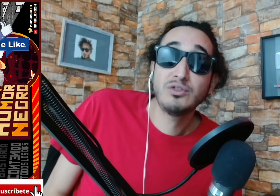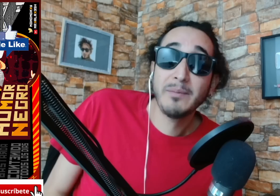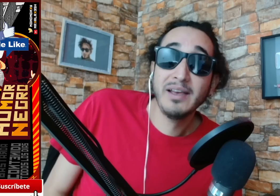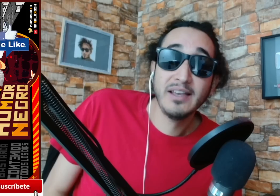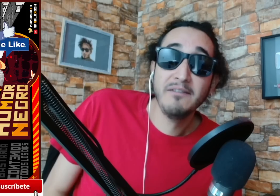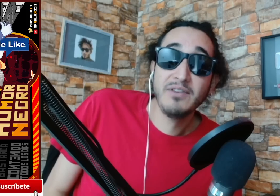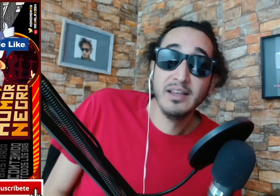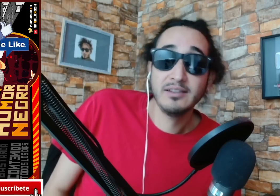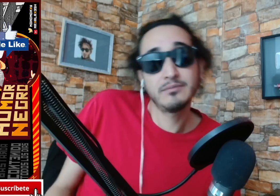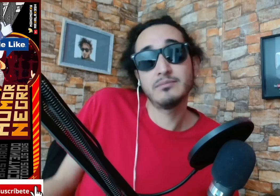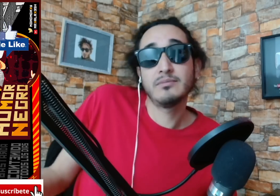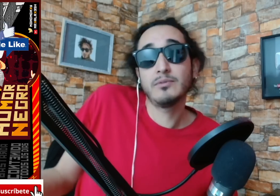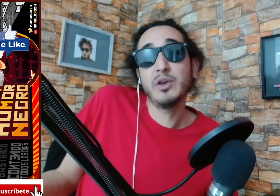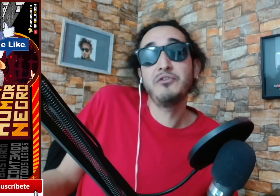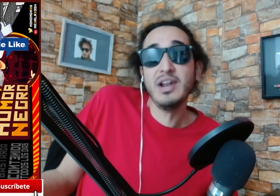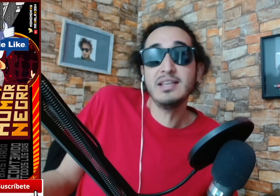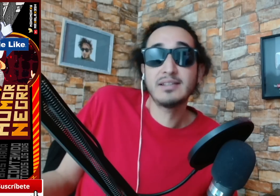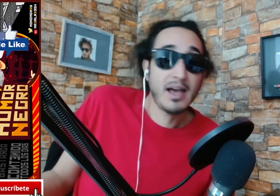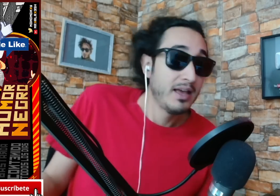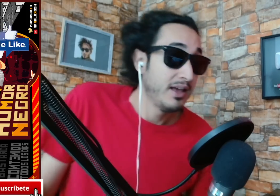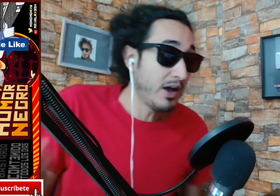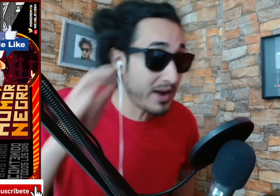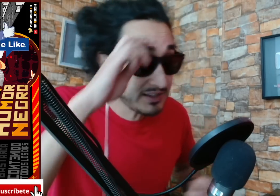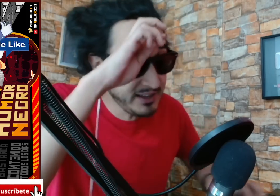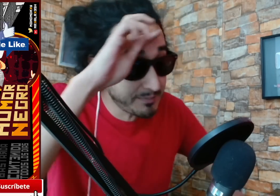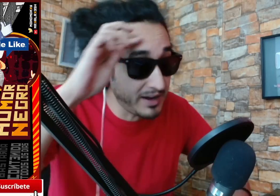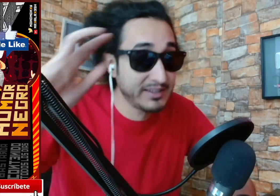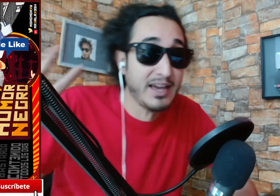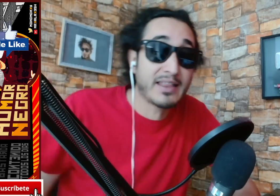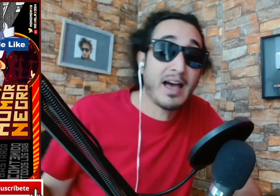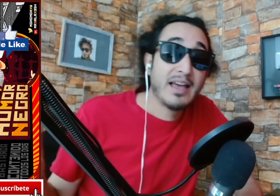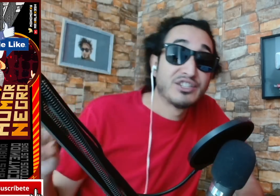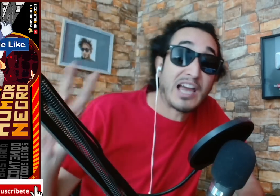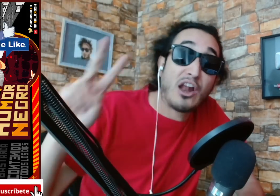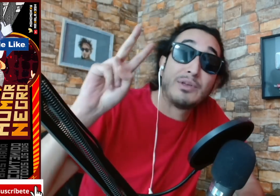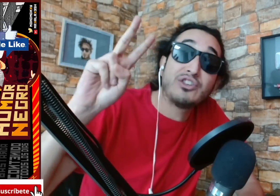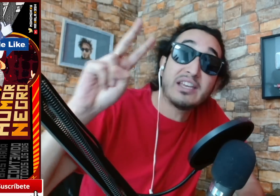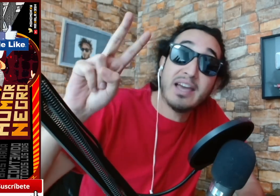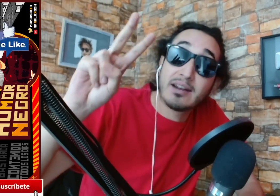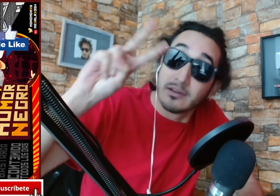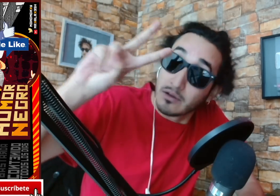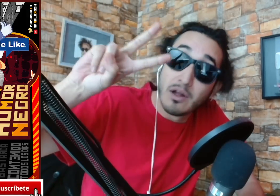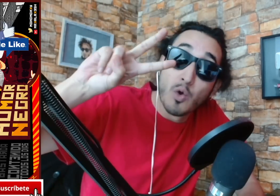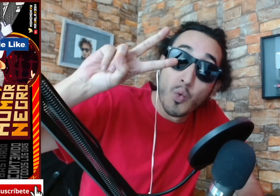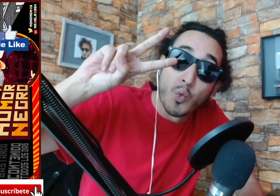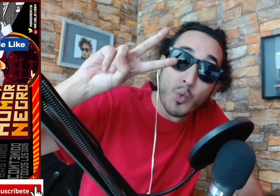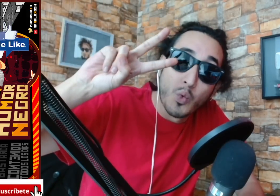esos proyectos de una vez infeliz o infeliza ahora sí siempre a la izquierda Checa los videos de ayer